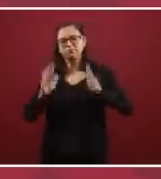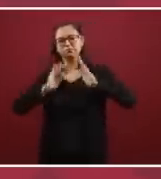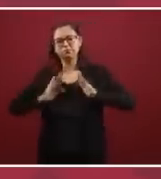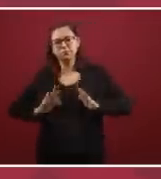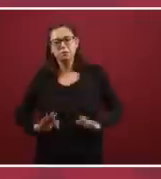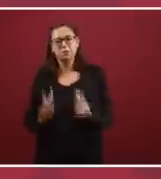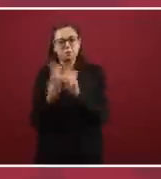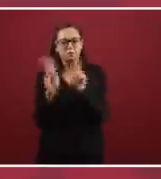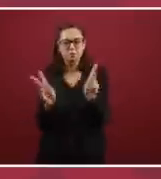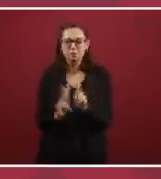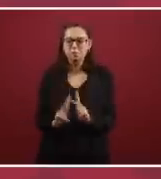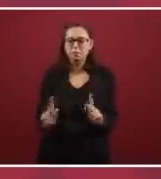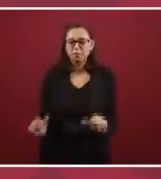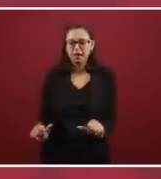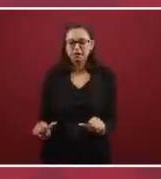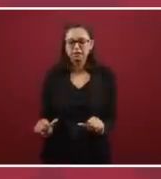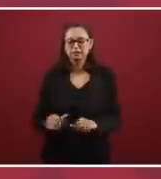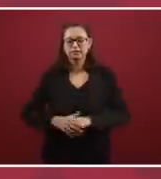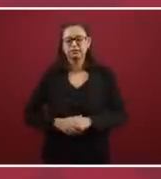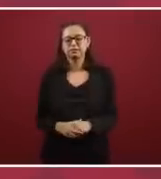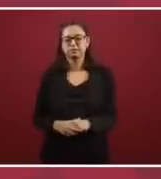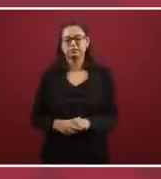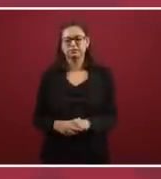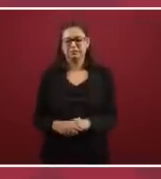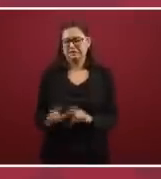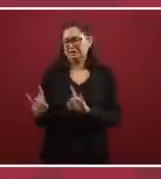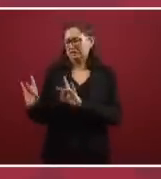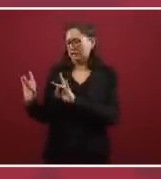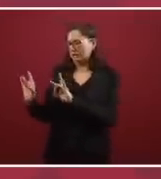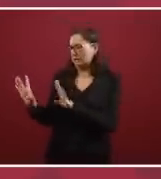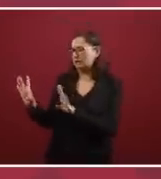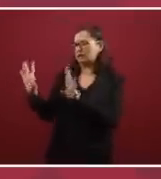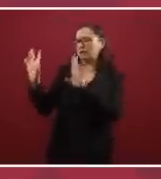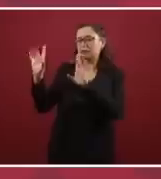pues se dan estos casos, pero en general,